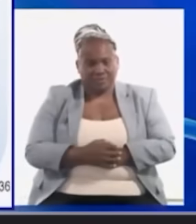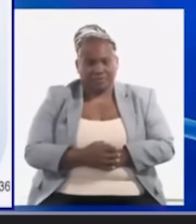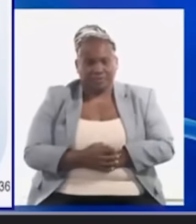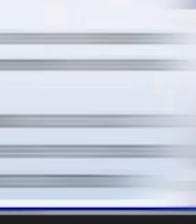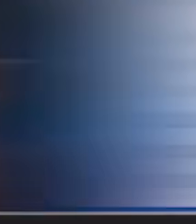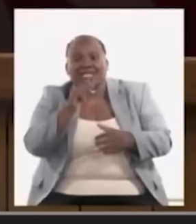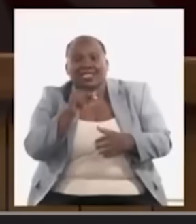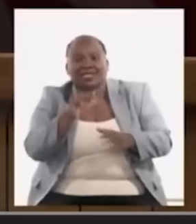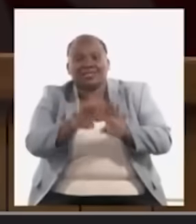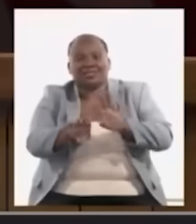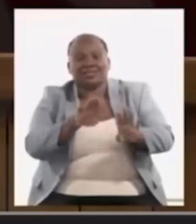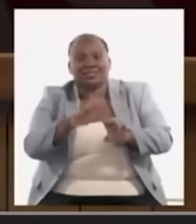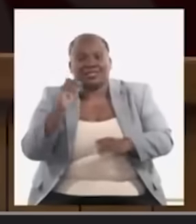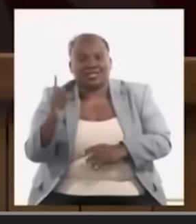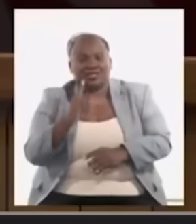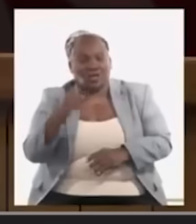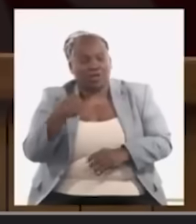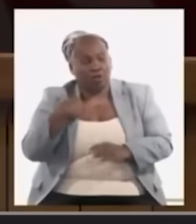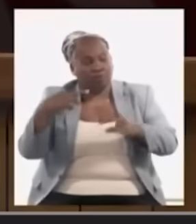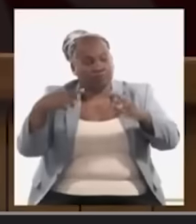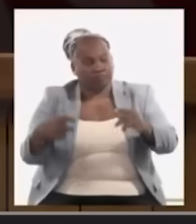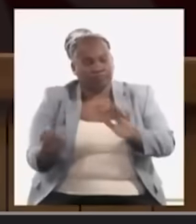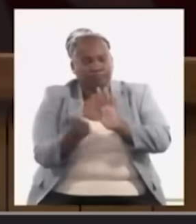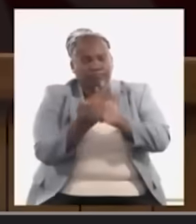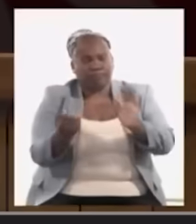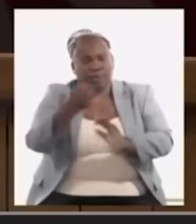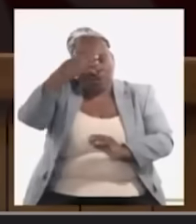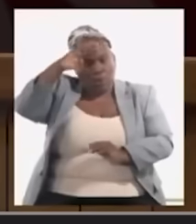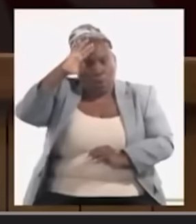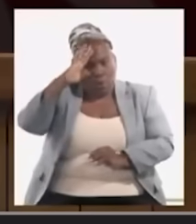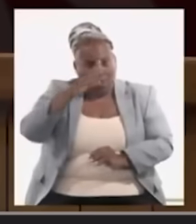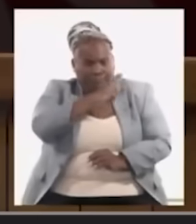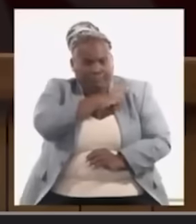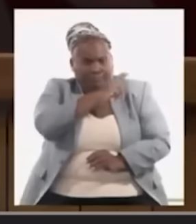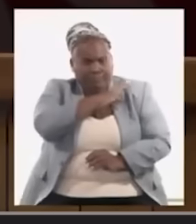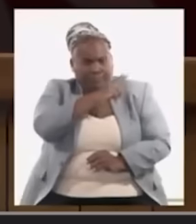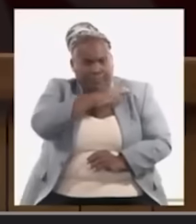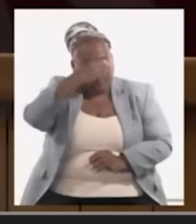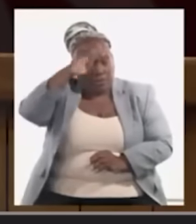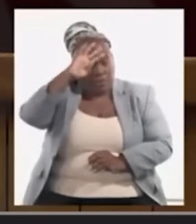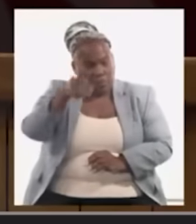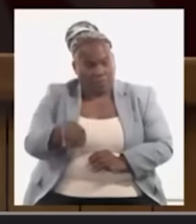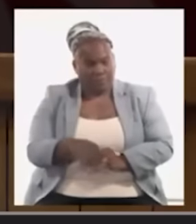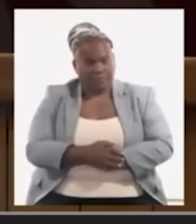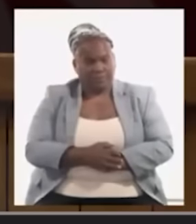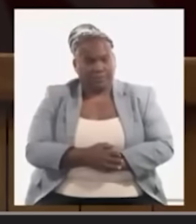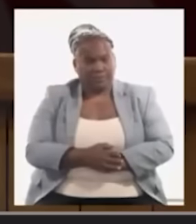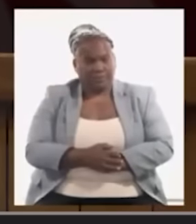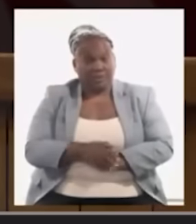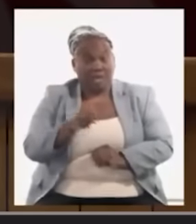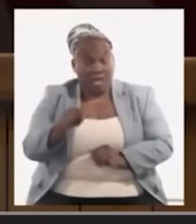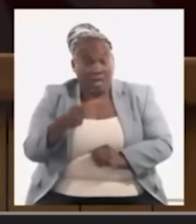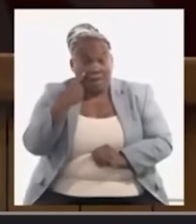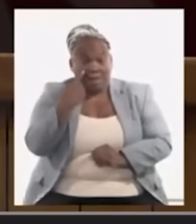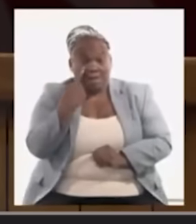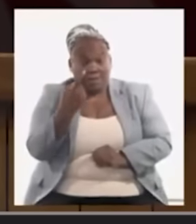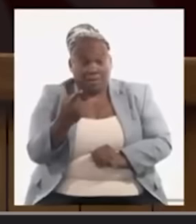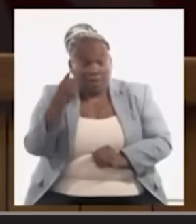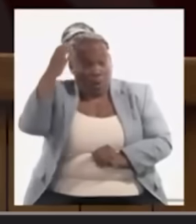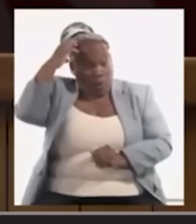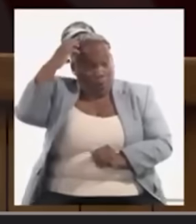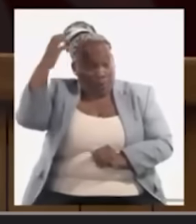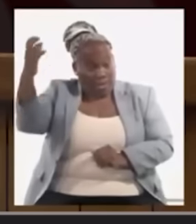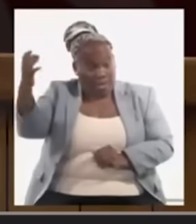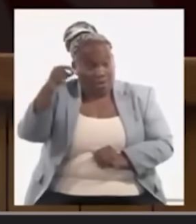le ratifico aquí la decisión del país, de la dirección del país, de que para nada la visión de este gobierno